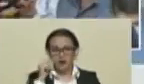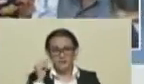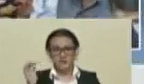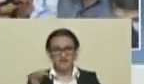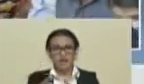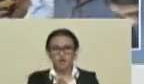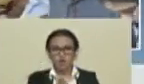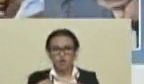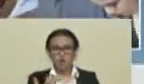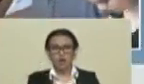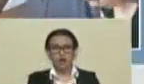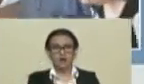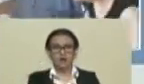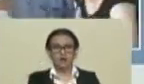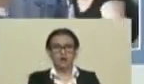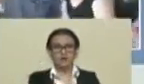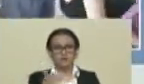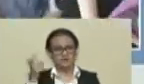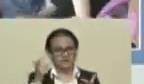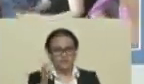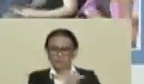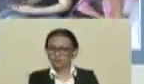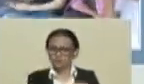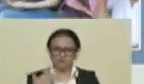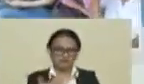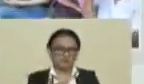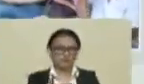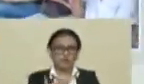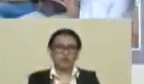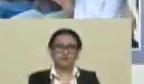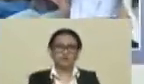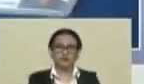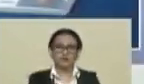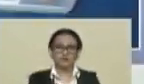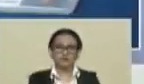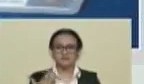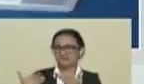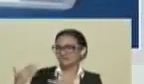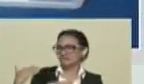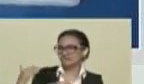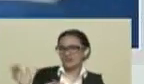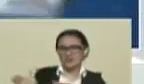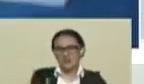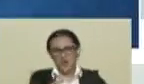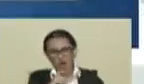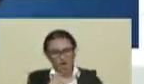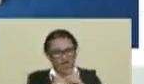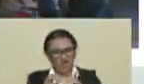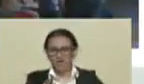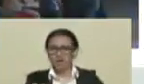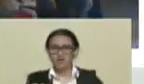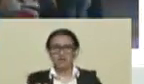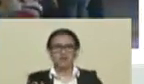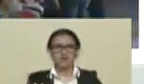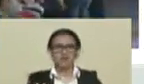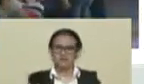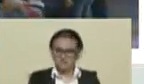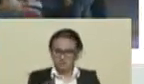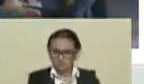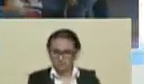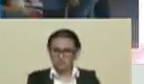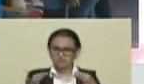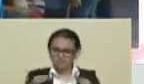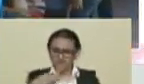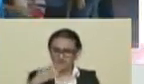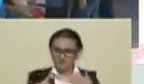convocados todos los alcaldes, los chavistas, los opositores, para que dejemos atrás los tiempos de la guarimba y el odio y para que nos concentremos